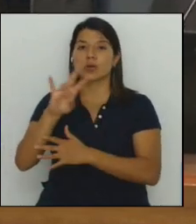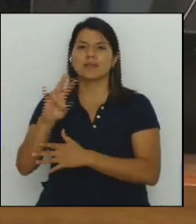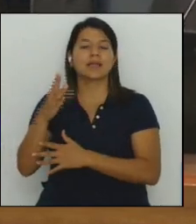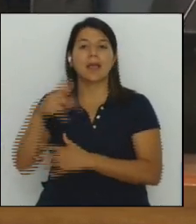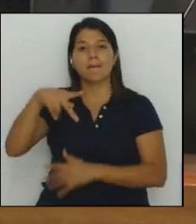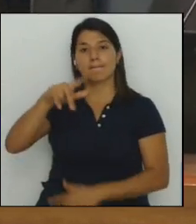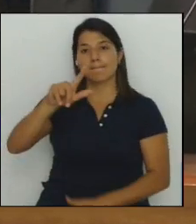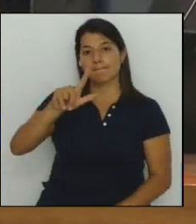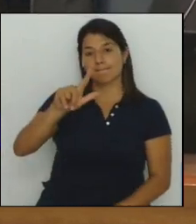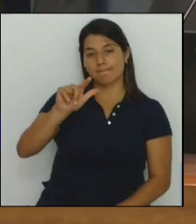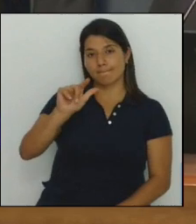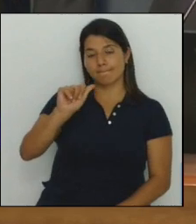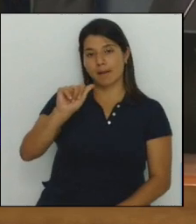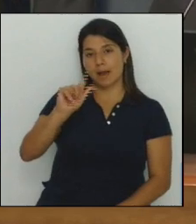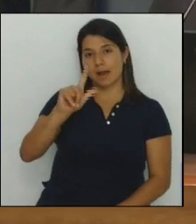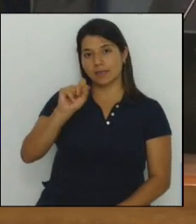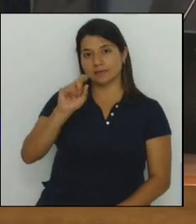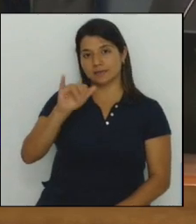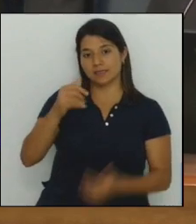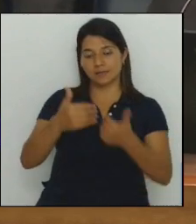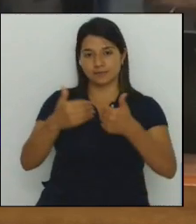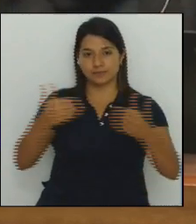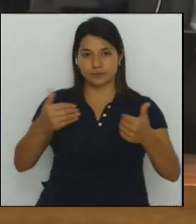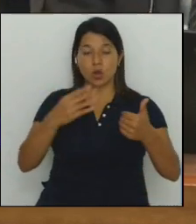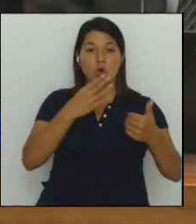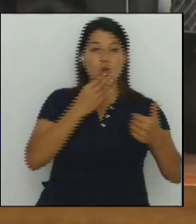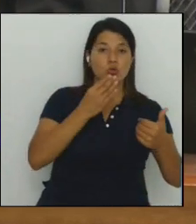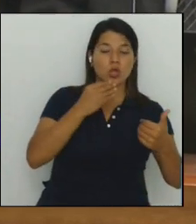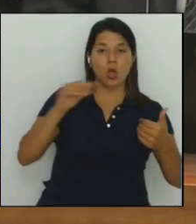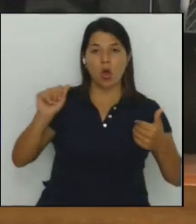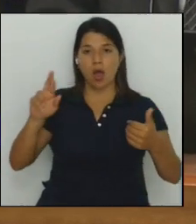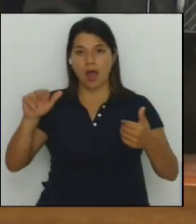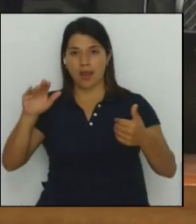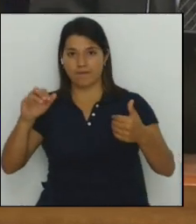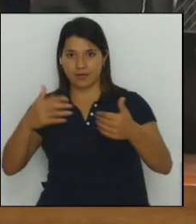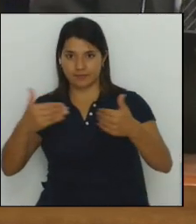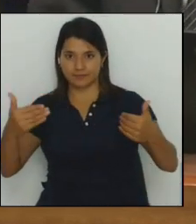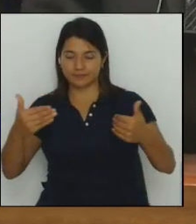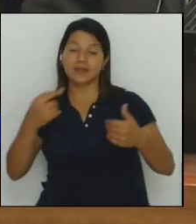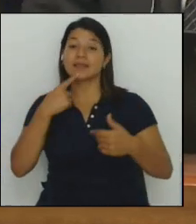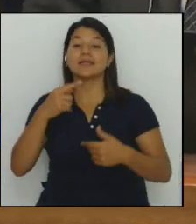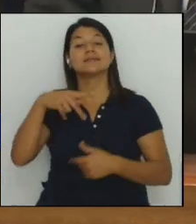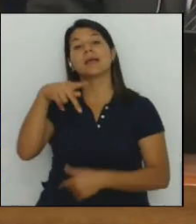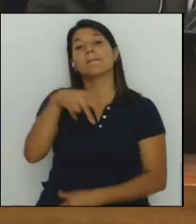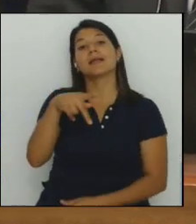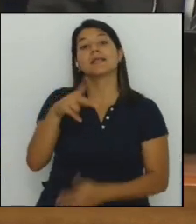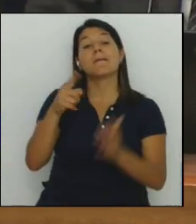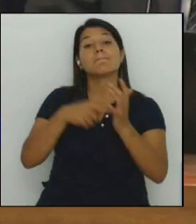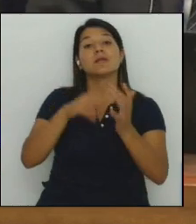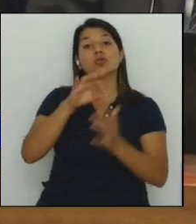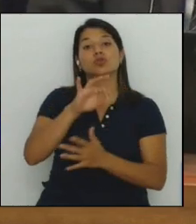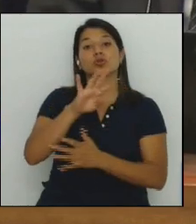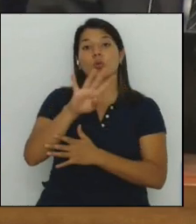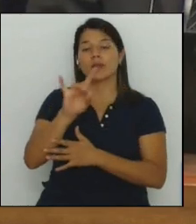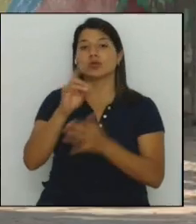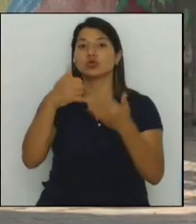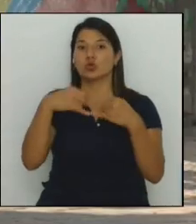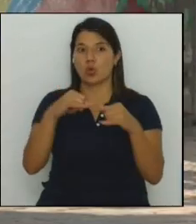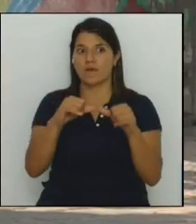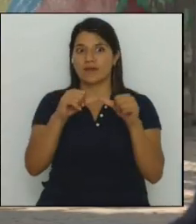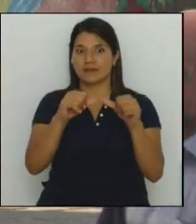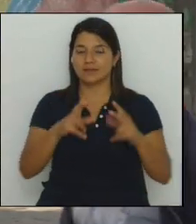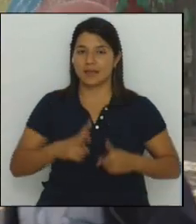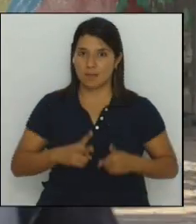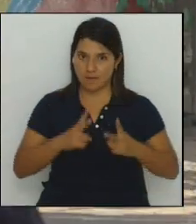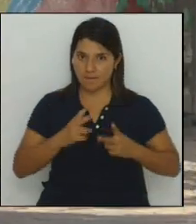y árabe. La ONU estima que los palestinos de 1948 todavía con vida y sus descendientes son unos 6